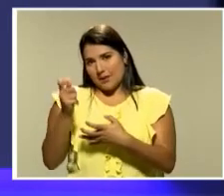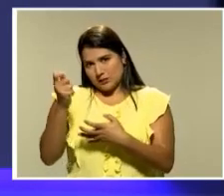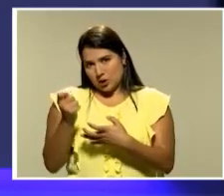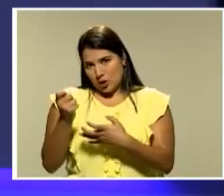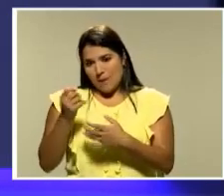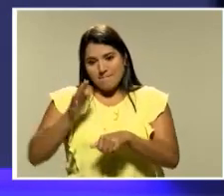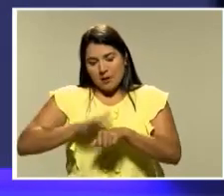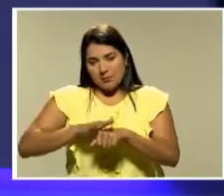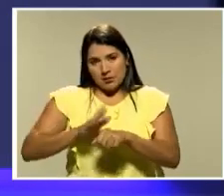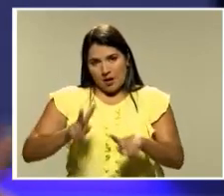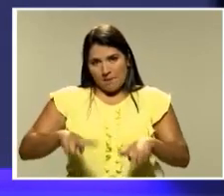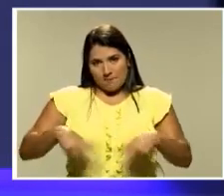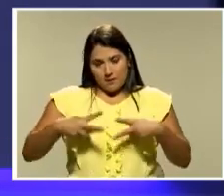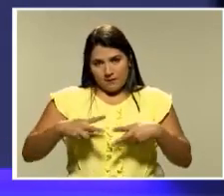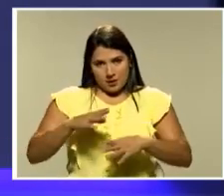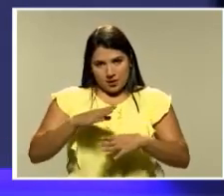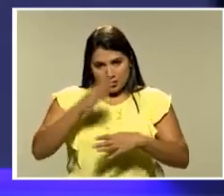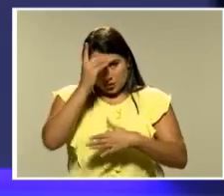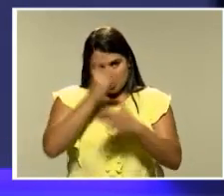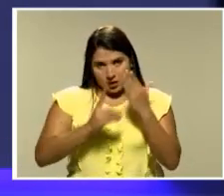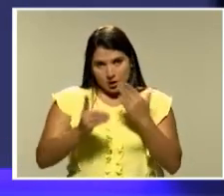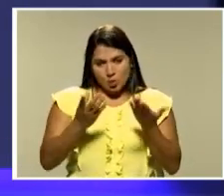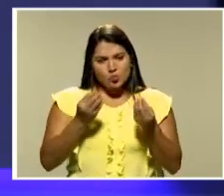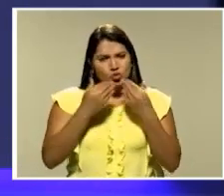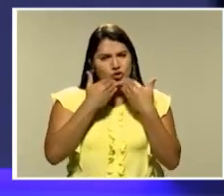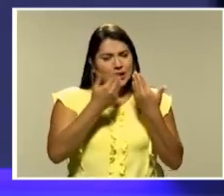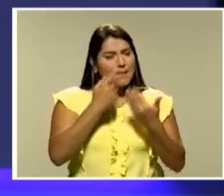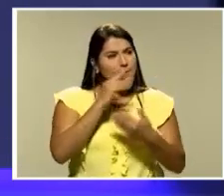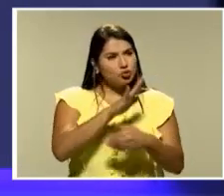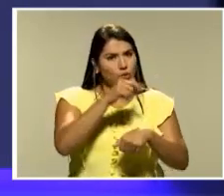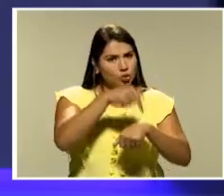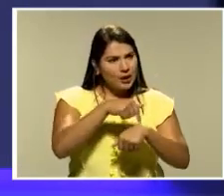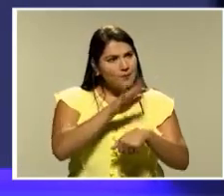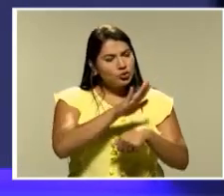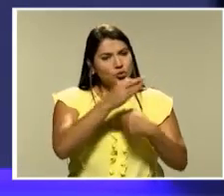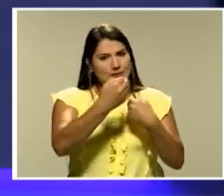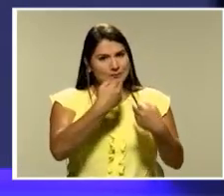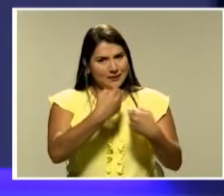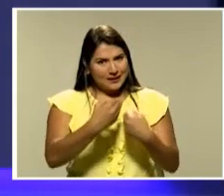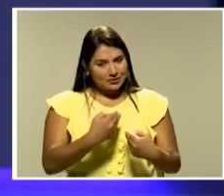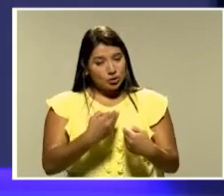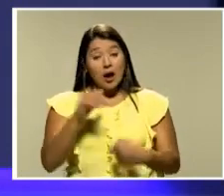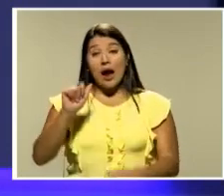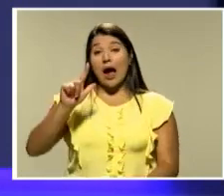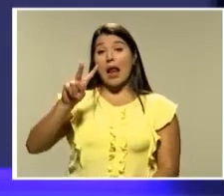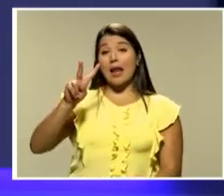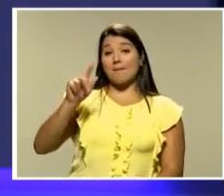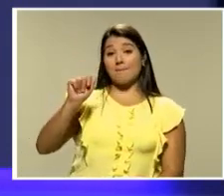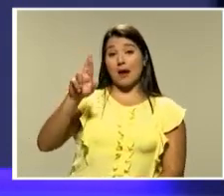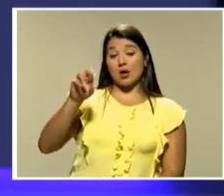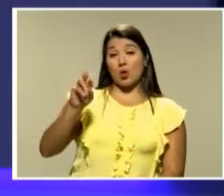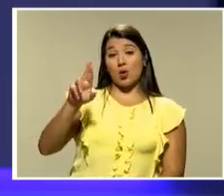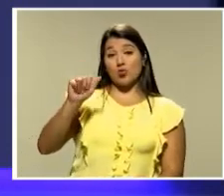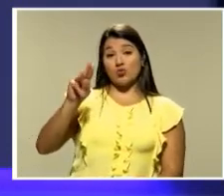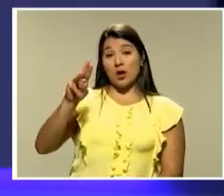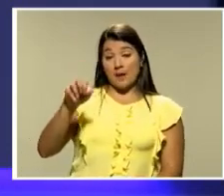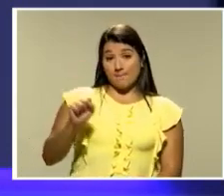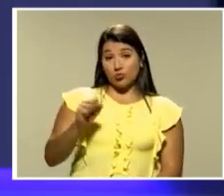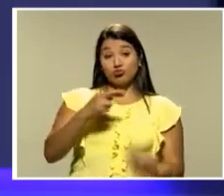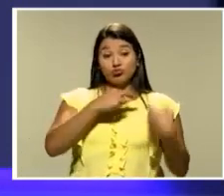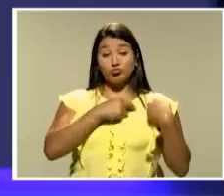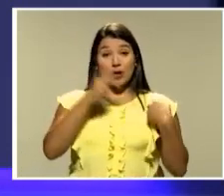permita vivir con dignidad. Le agradezco muchísimo su tiempo, las explicaciones. Álvaro Ramos, superintendente de